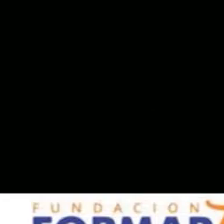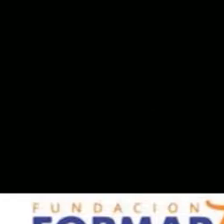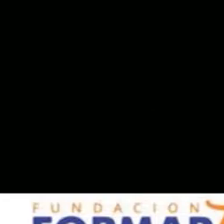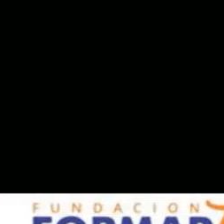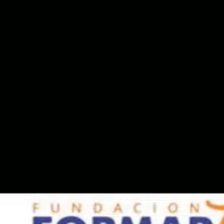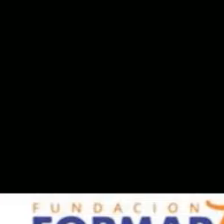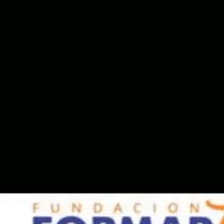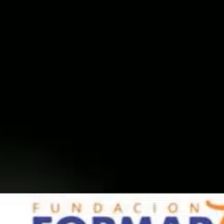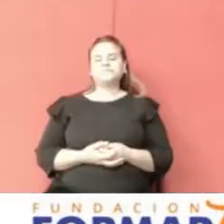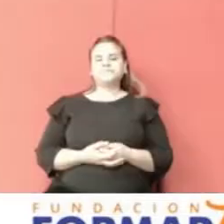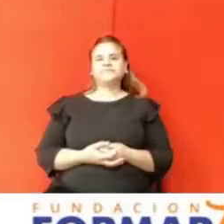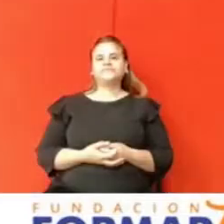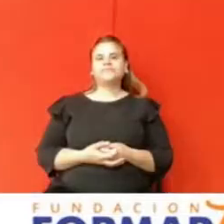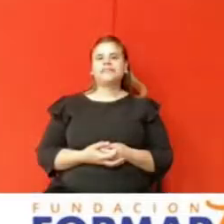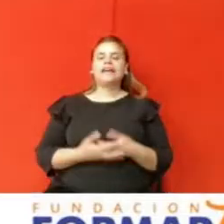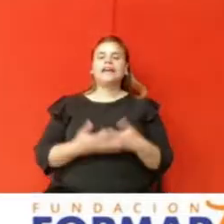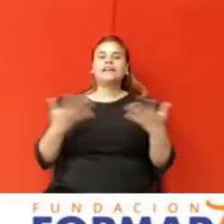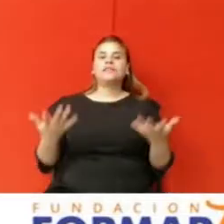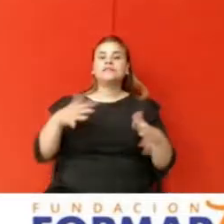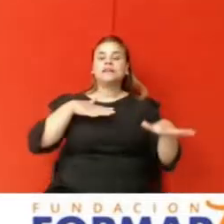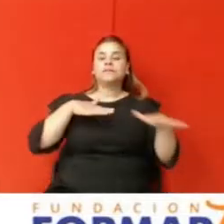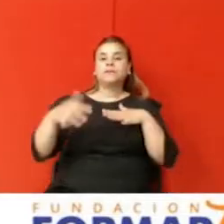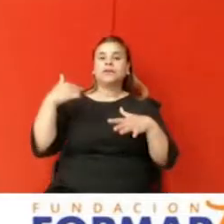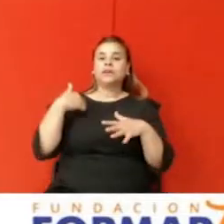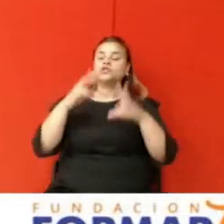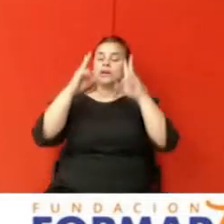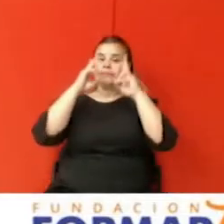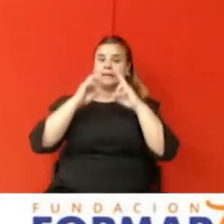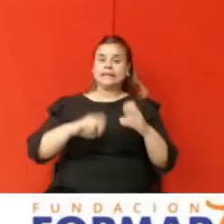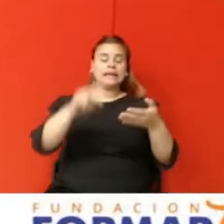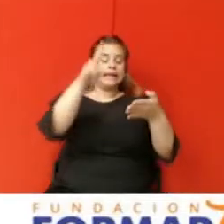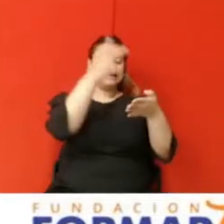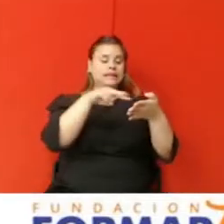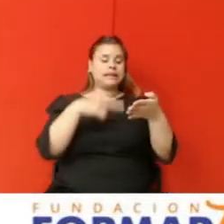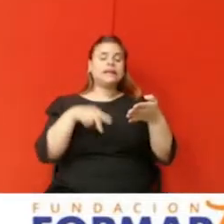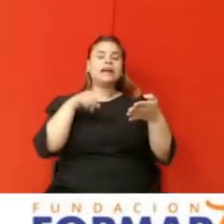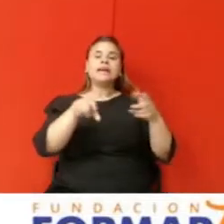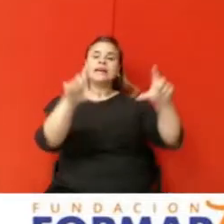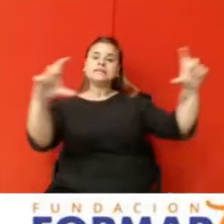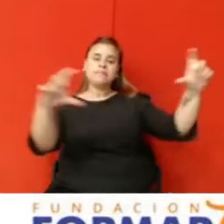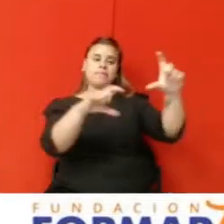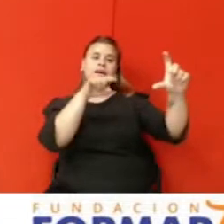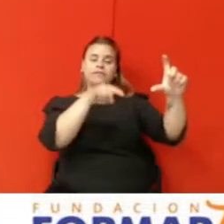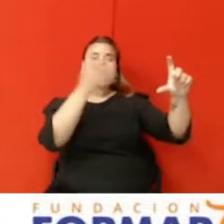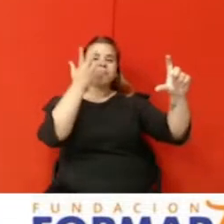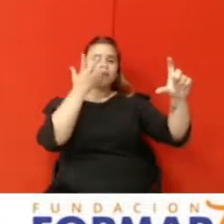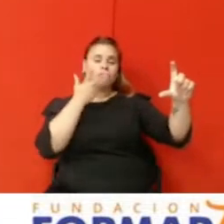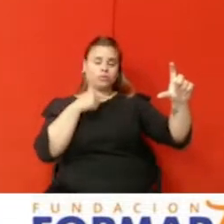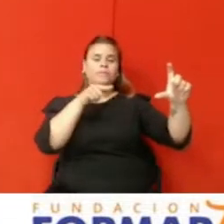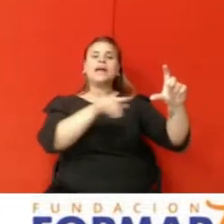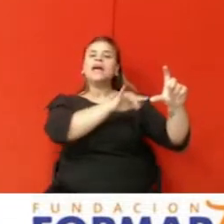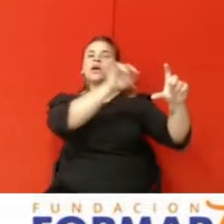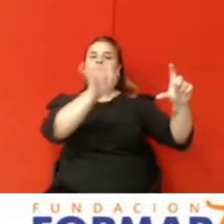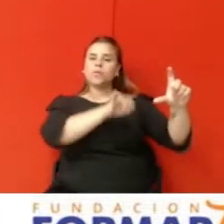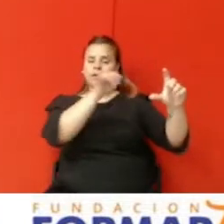esa búsqueda bibliográfica me gustó esto por lo que tiene. Habla un poco de la información,